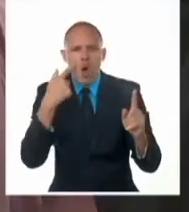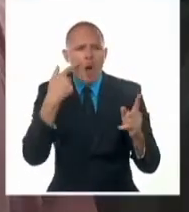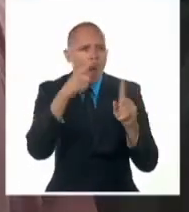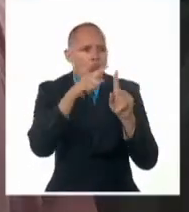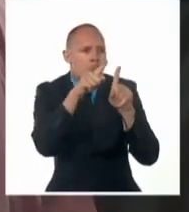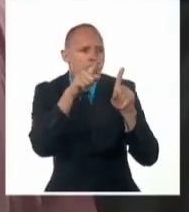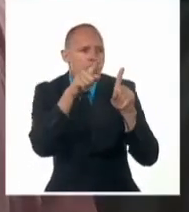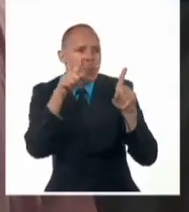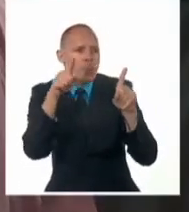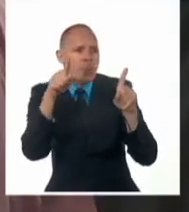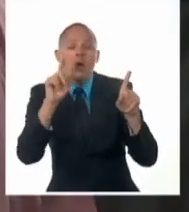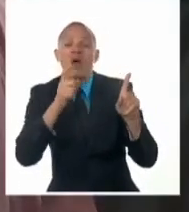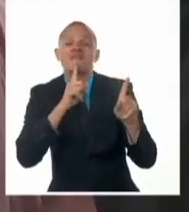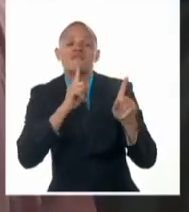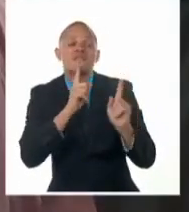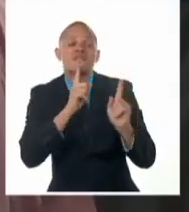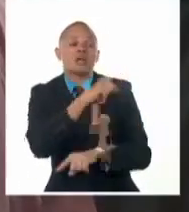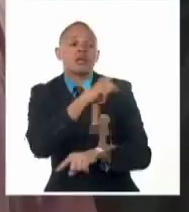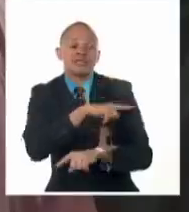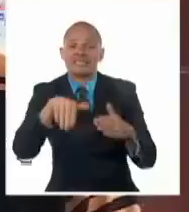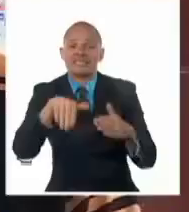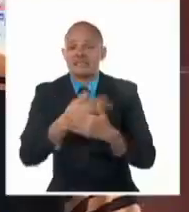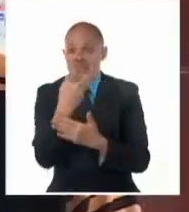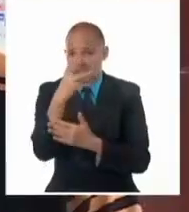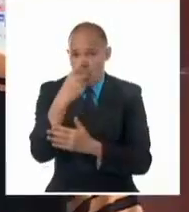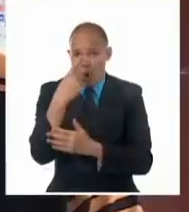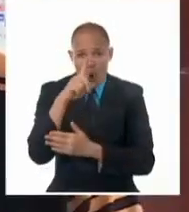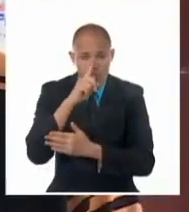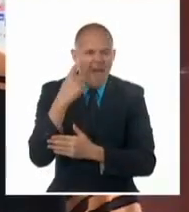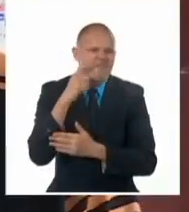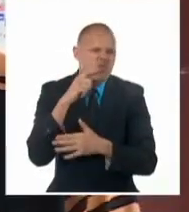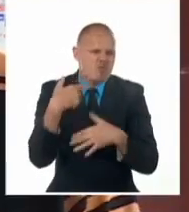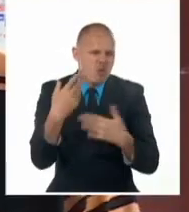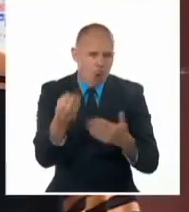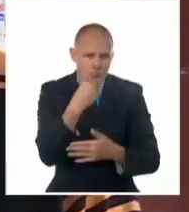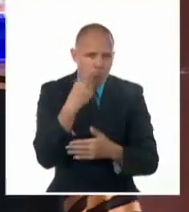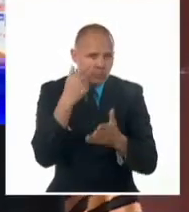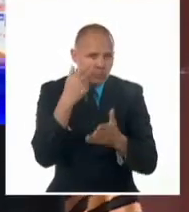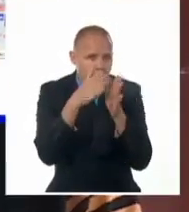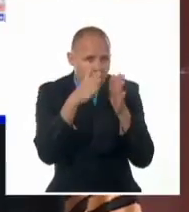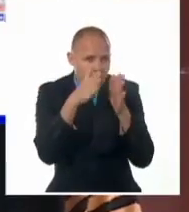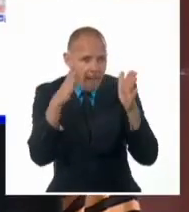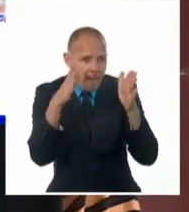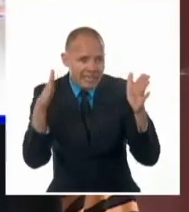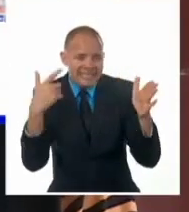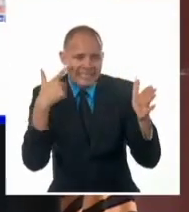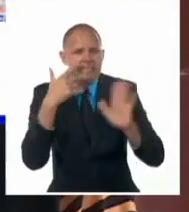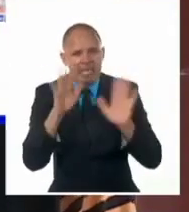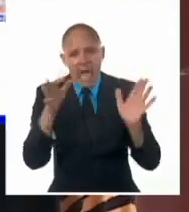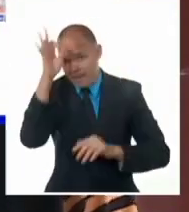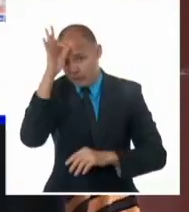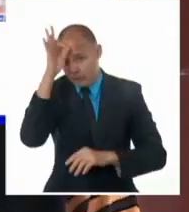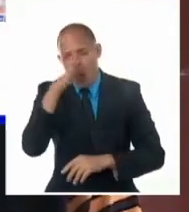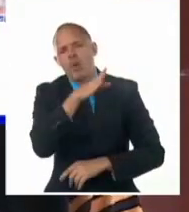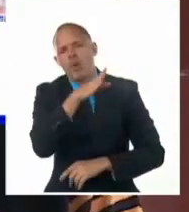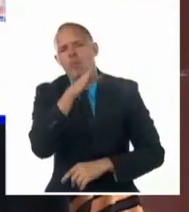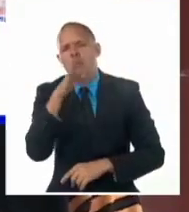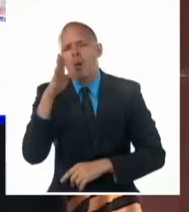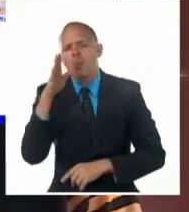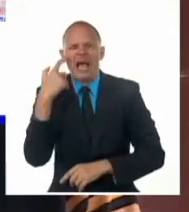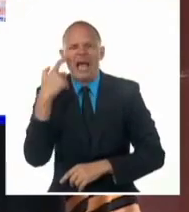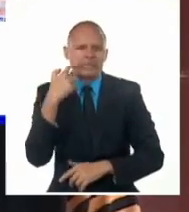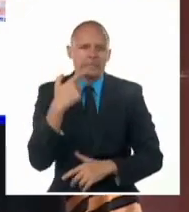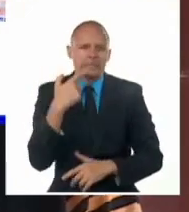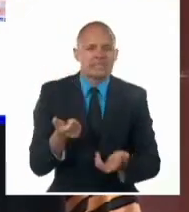el pasado viernes 30 de junio. Se hicieron un total de 5.900 inspecciones y se detectaron alrededor de